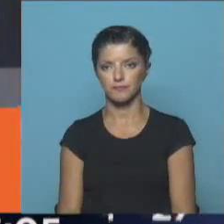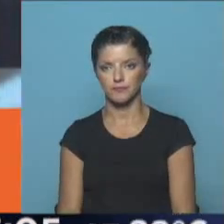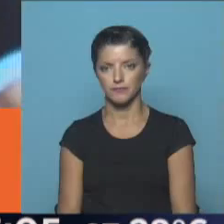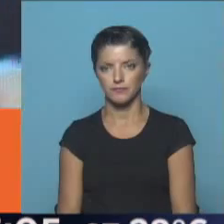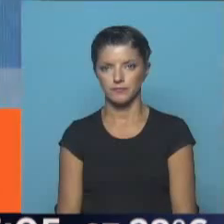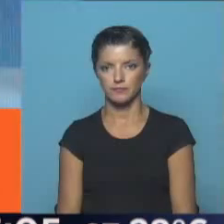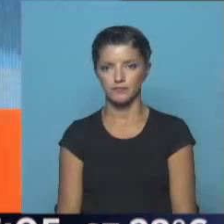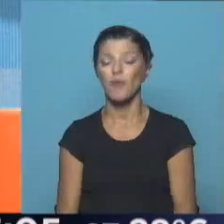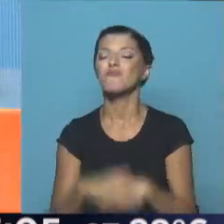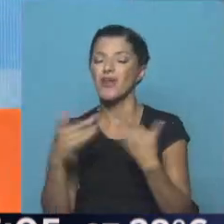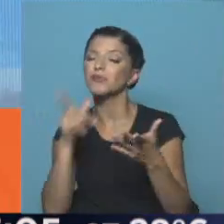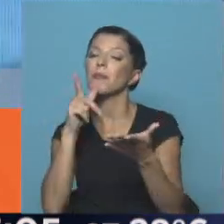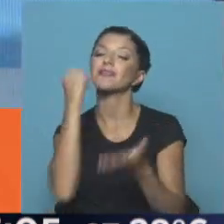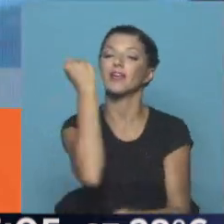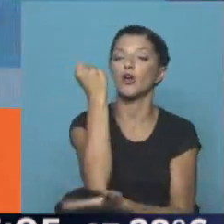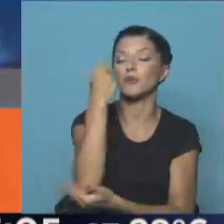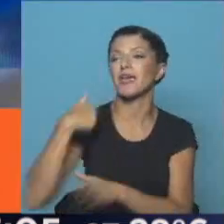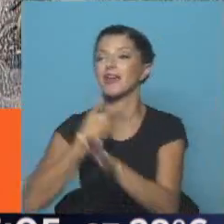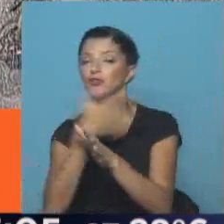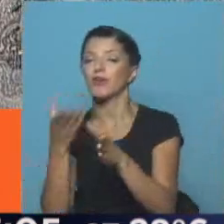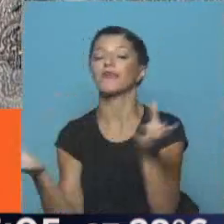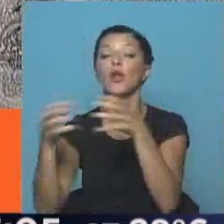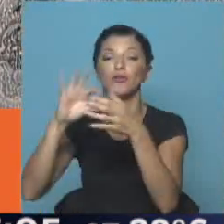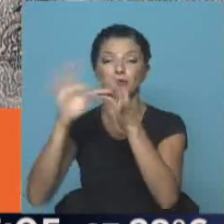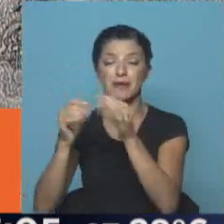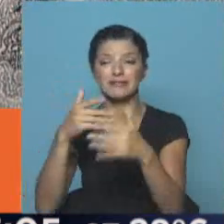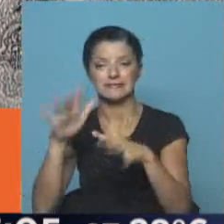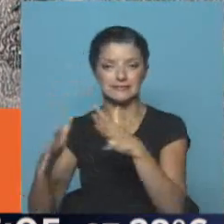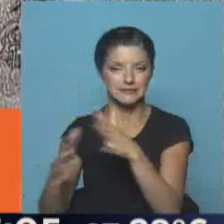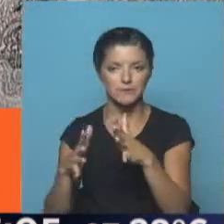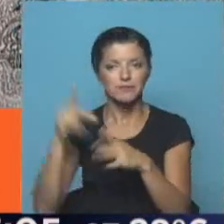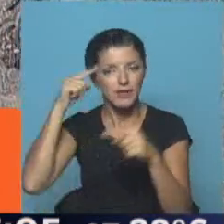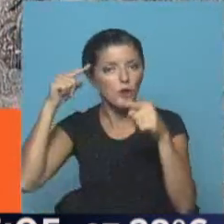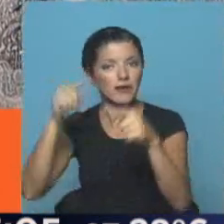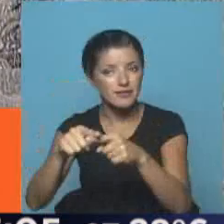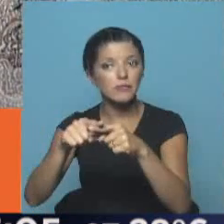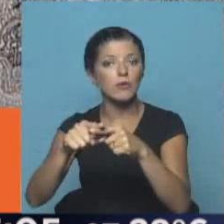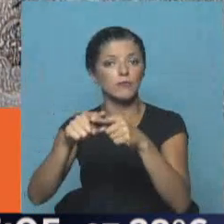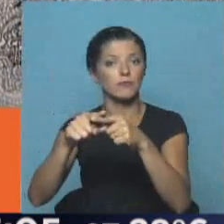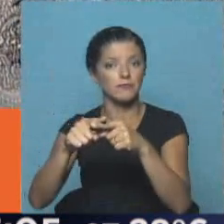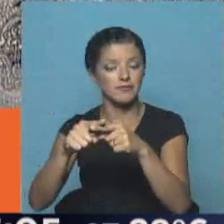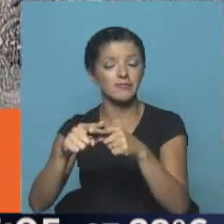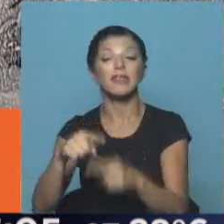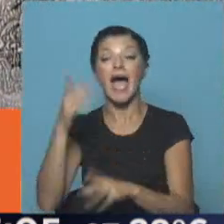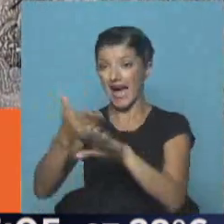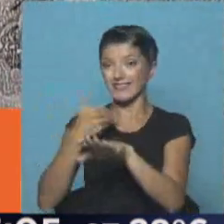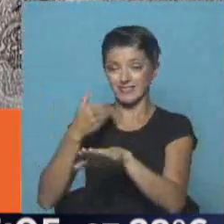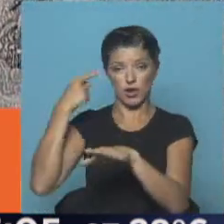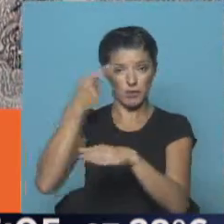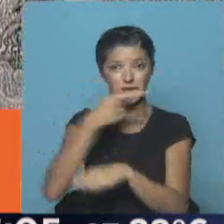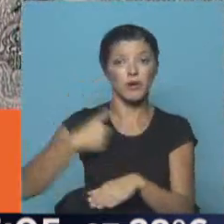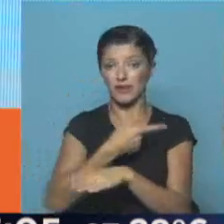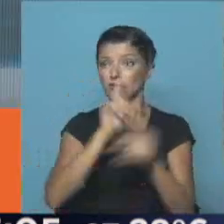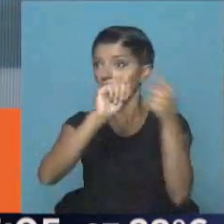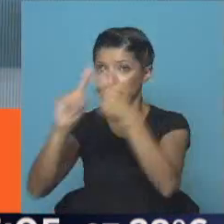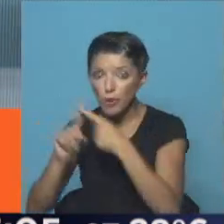andamiaje económico y social de la Unión Europea y se alejara el objetivo de la convergencia, es decir, de tratar de que las sociedades se acercaran más, de que los